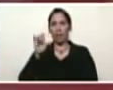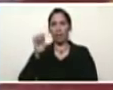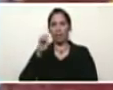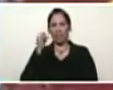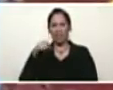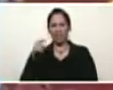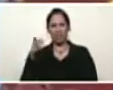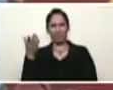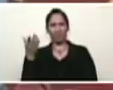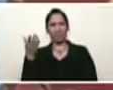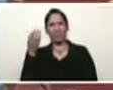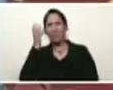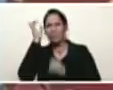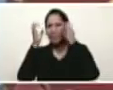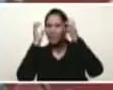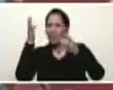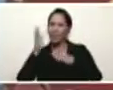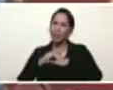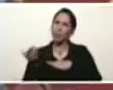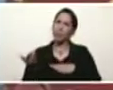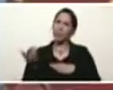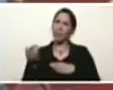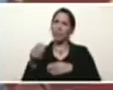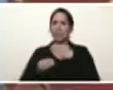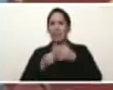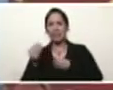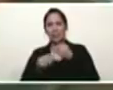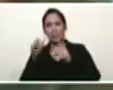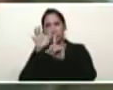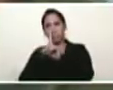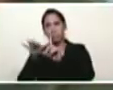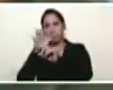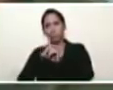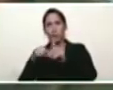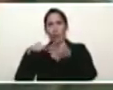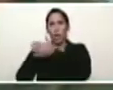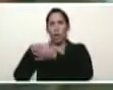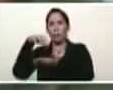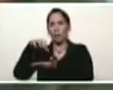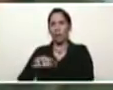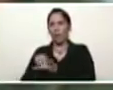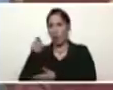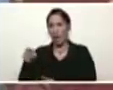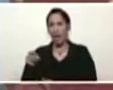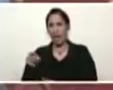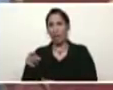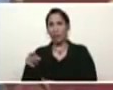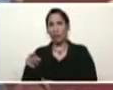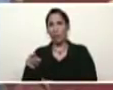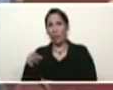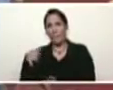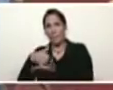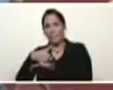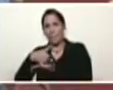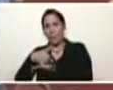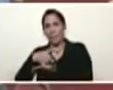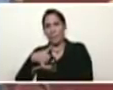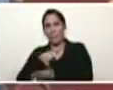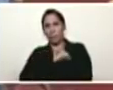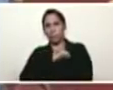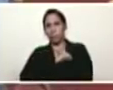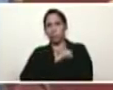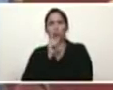inventando. Porque quien articuló el golpe de Estado es un cobarde, es un traidor, se llama el general Manuel